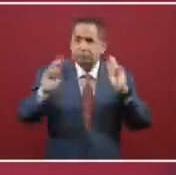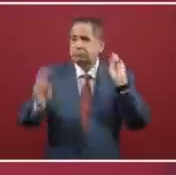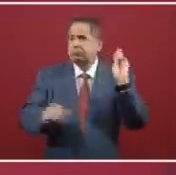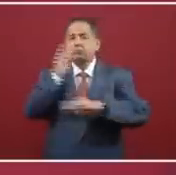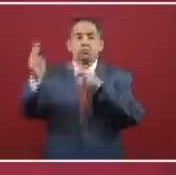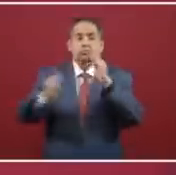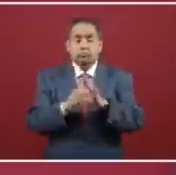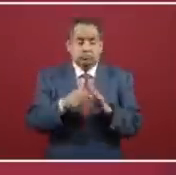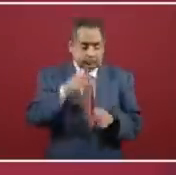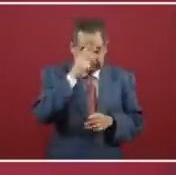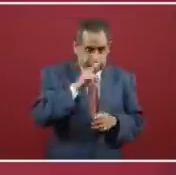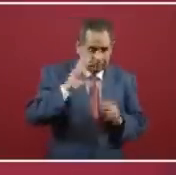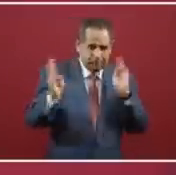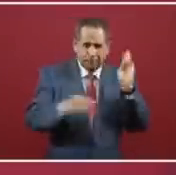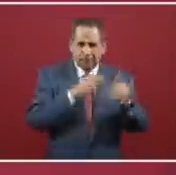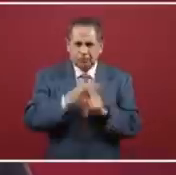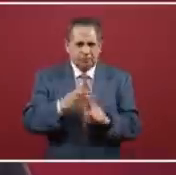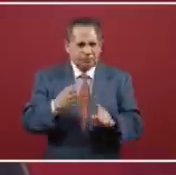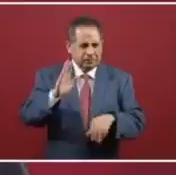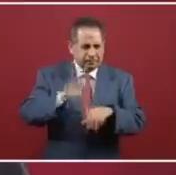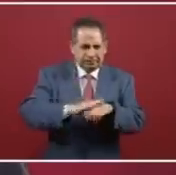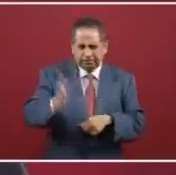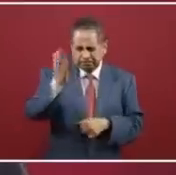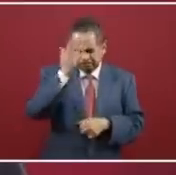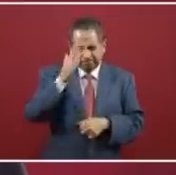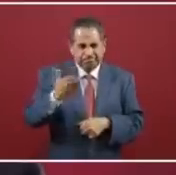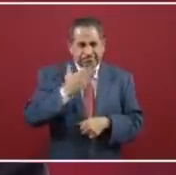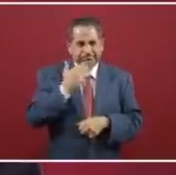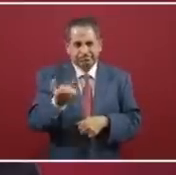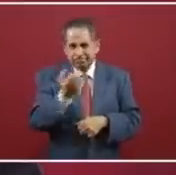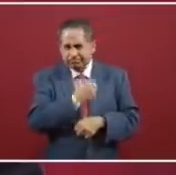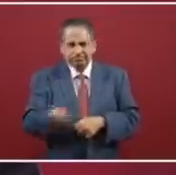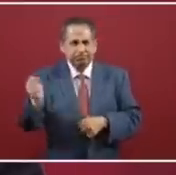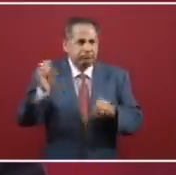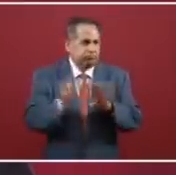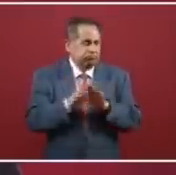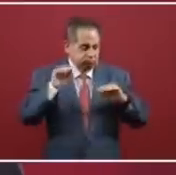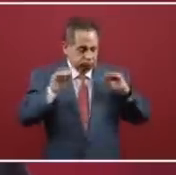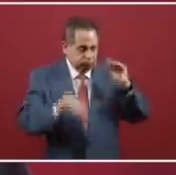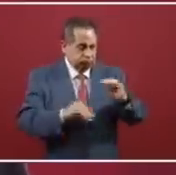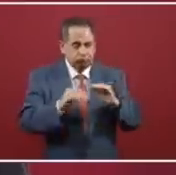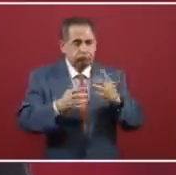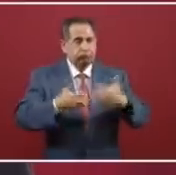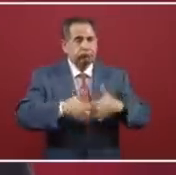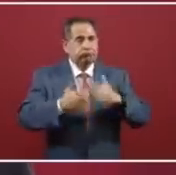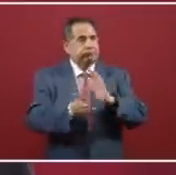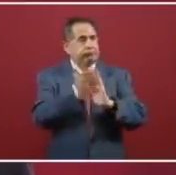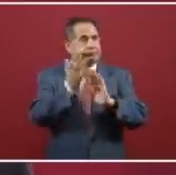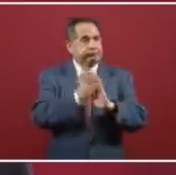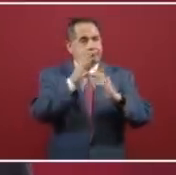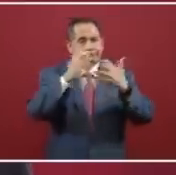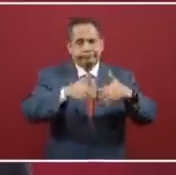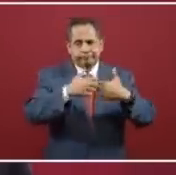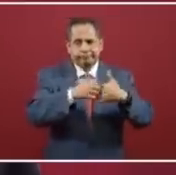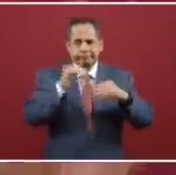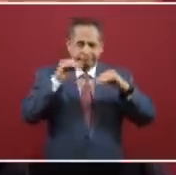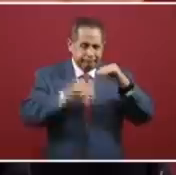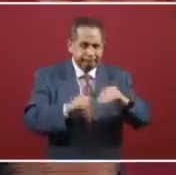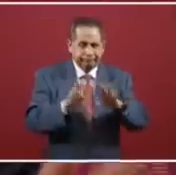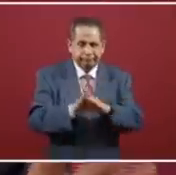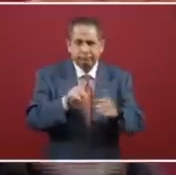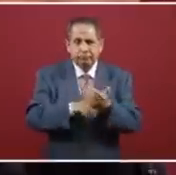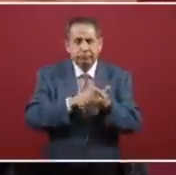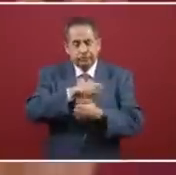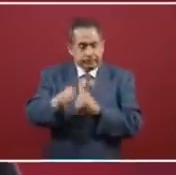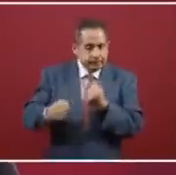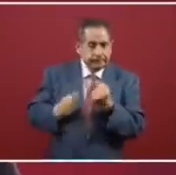mundo especializadas en construir refinerías con